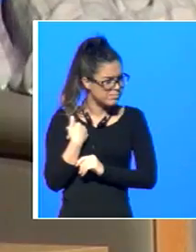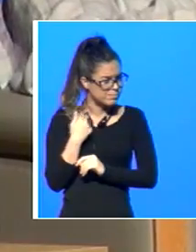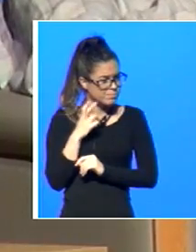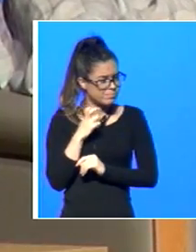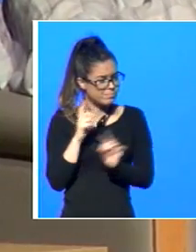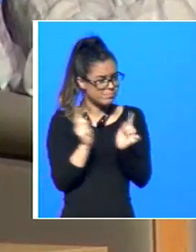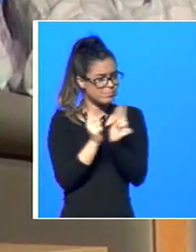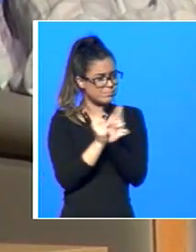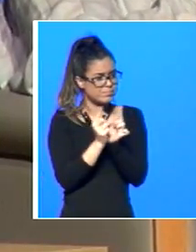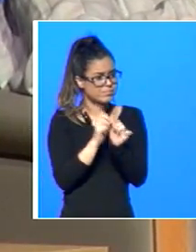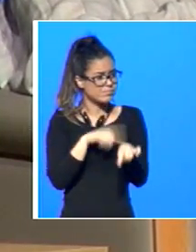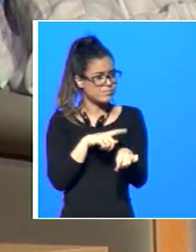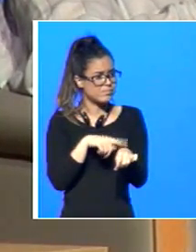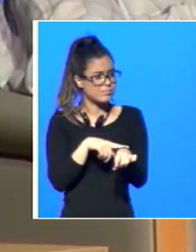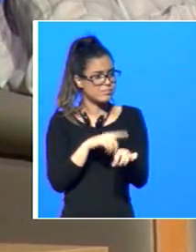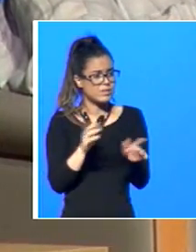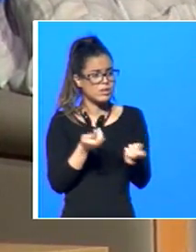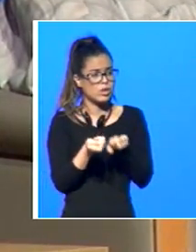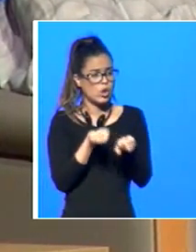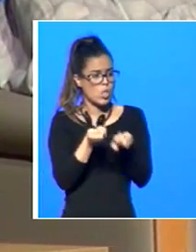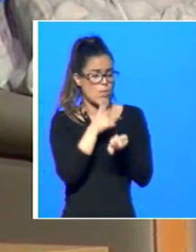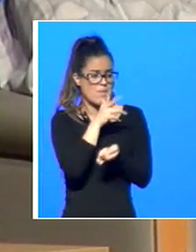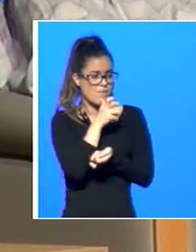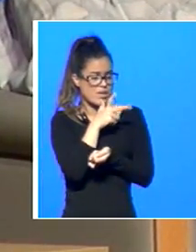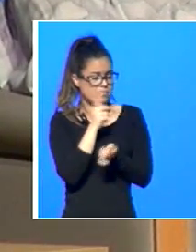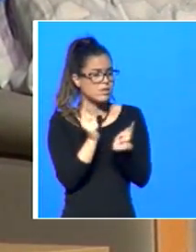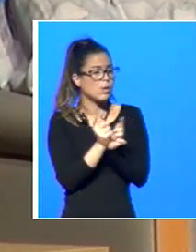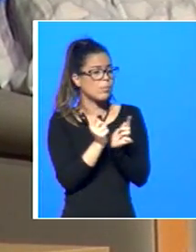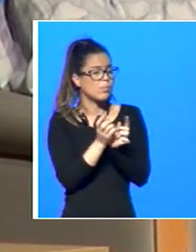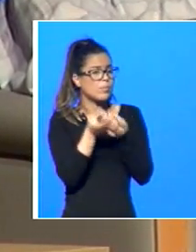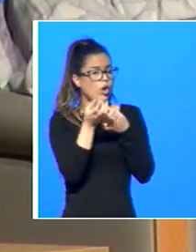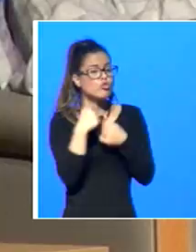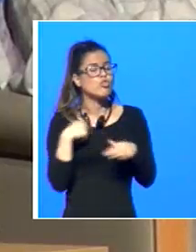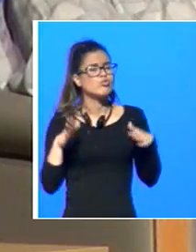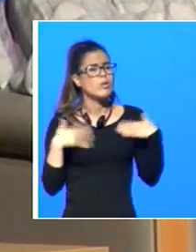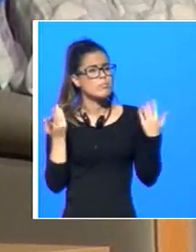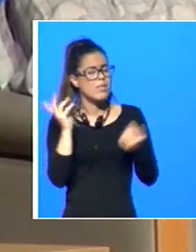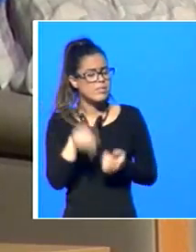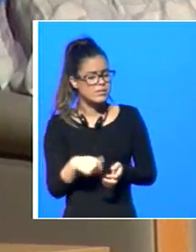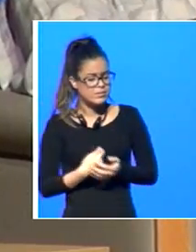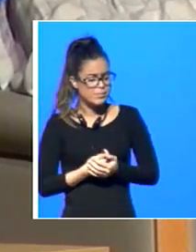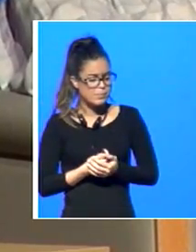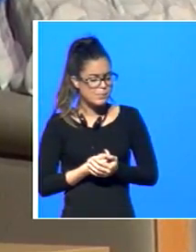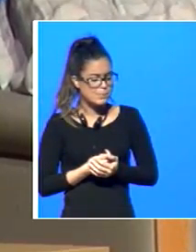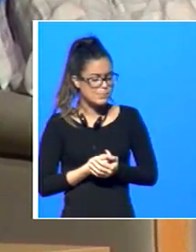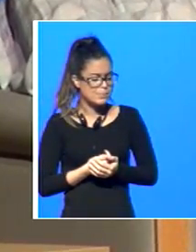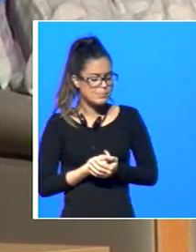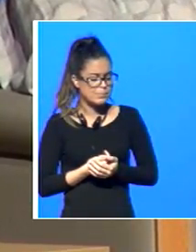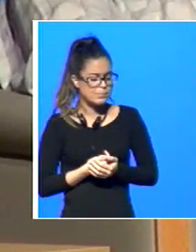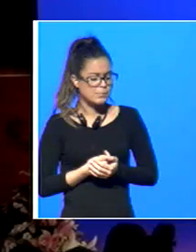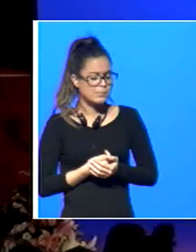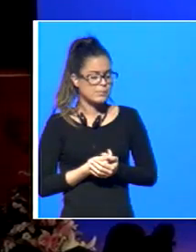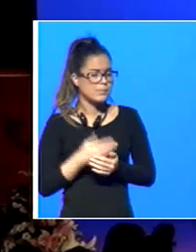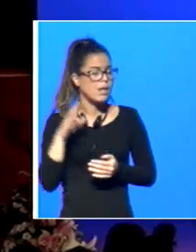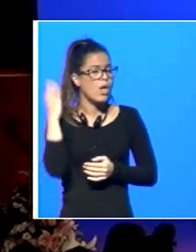el tiempo, pues voy a ser breve. Dicen, yo ayer me quedé un poco también sorprendida con algo que se dijo, que la convención